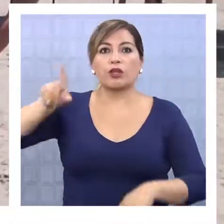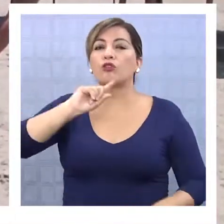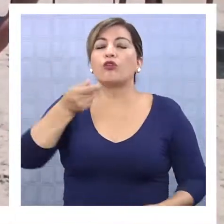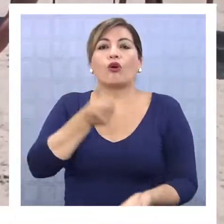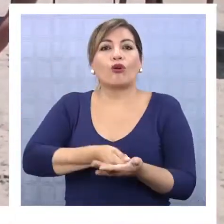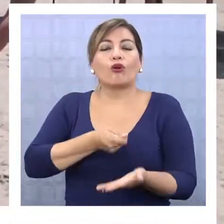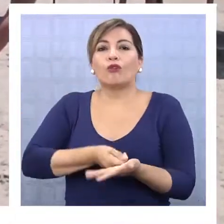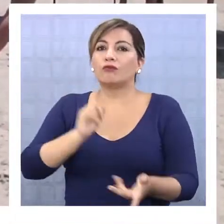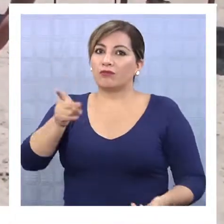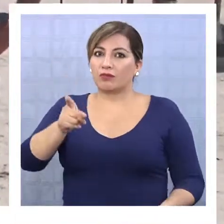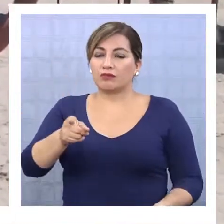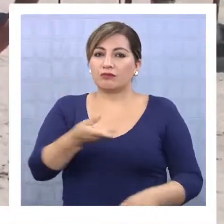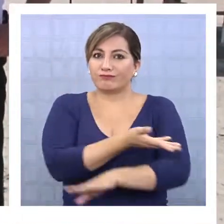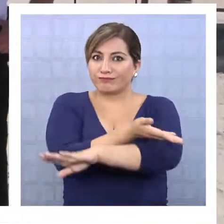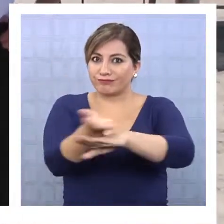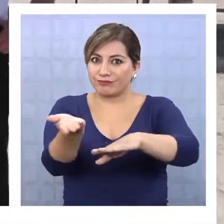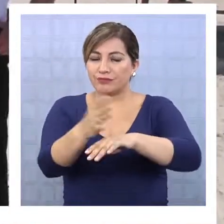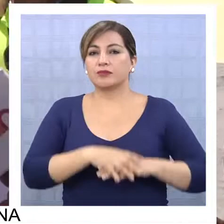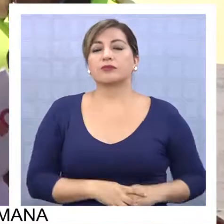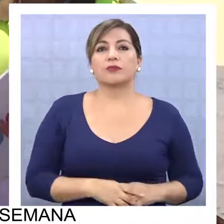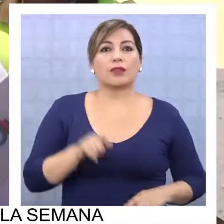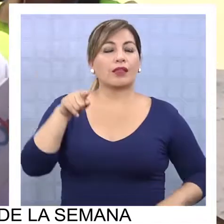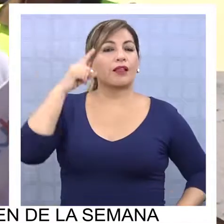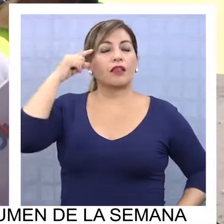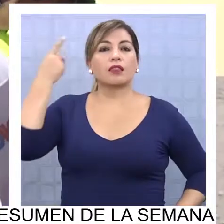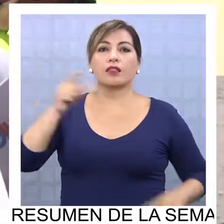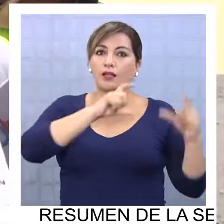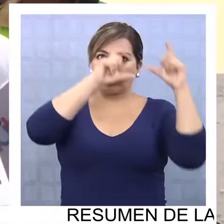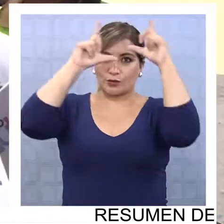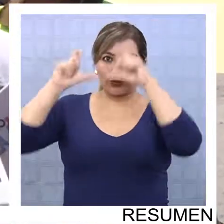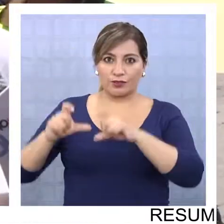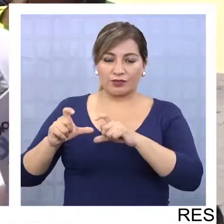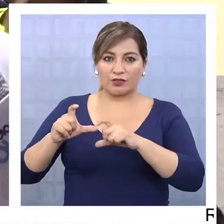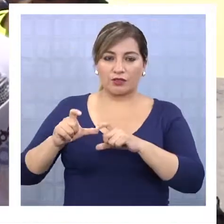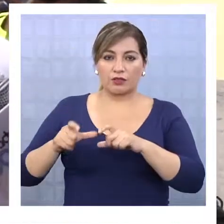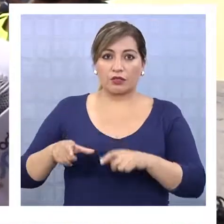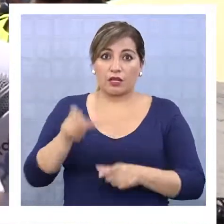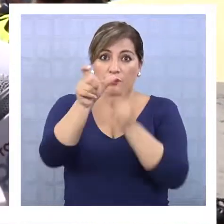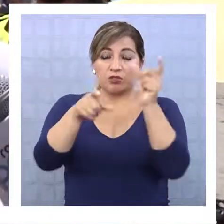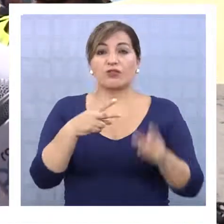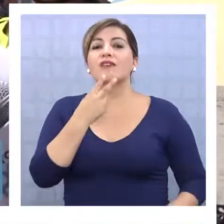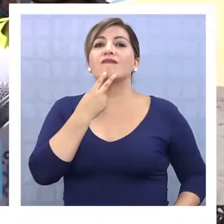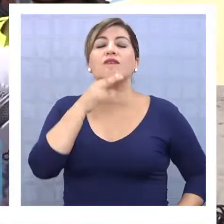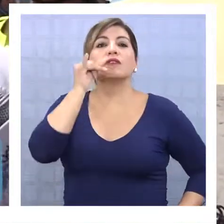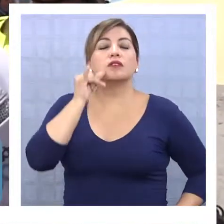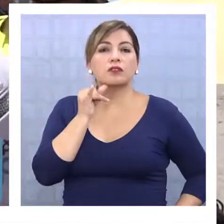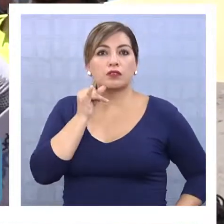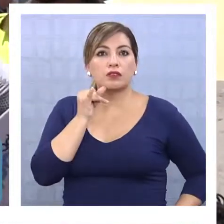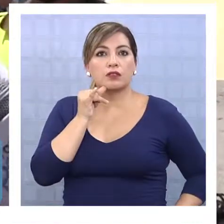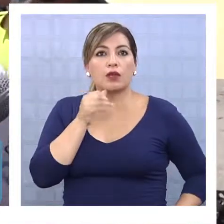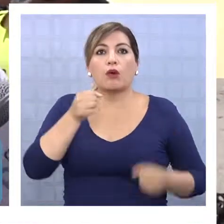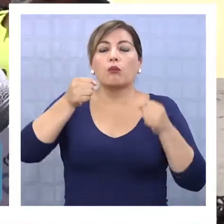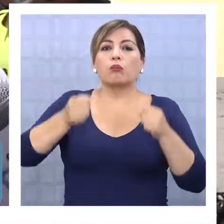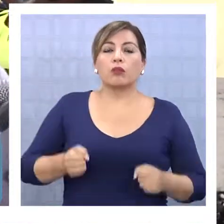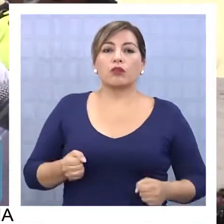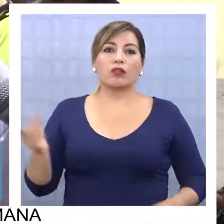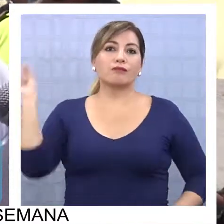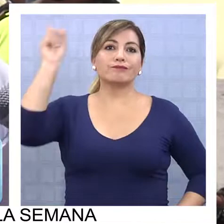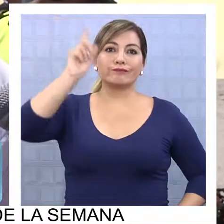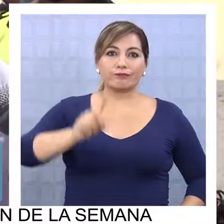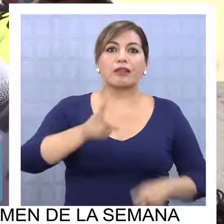consuman los productos que ahí se ofrecen. La idea es que el turista y el residente iquiqueño puedan venir a